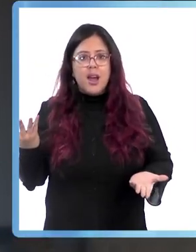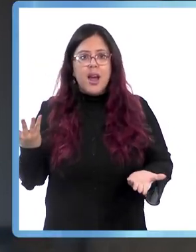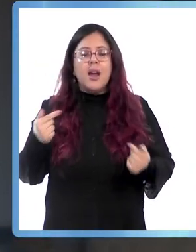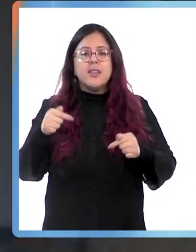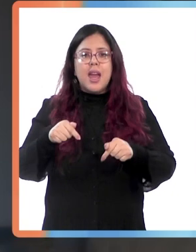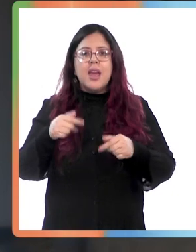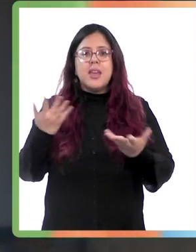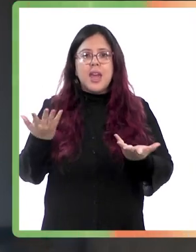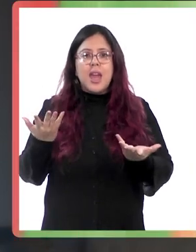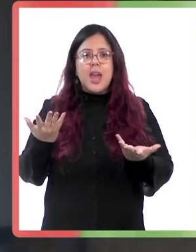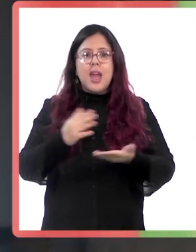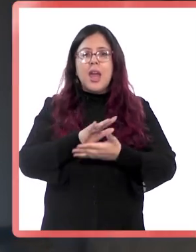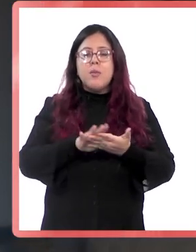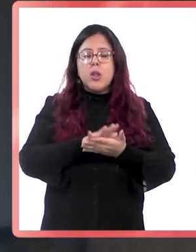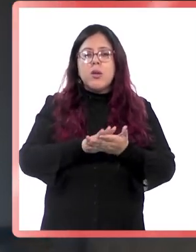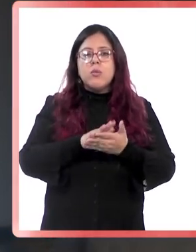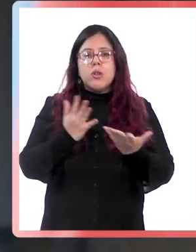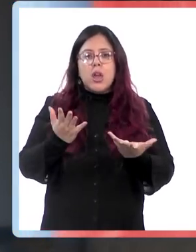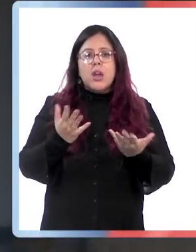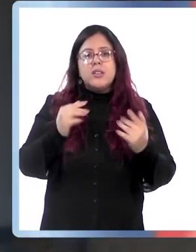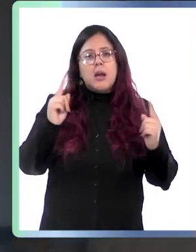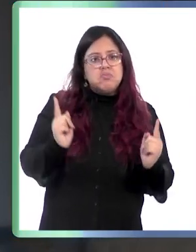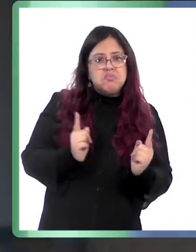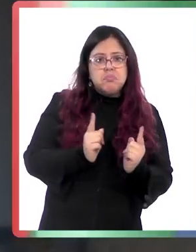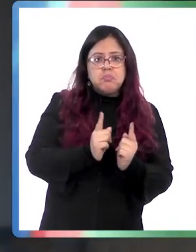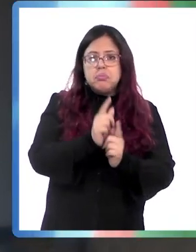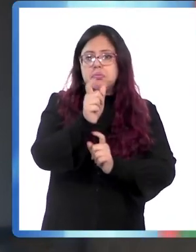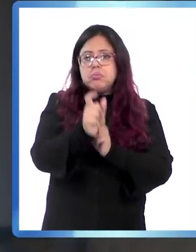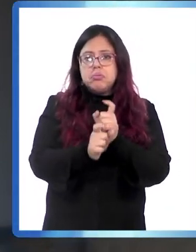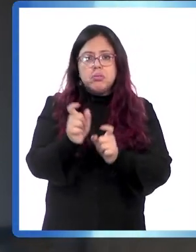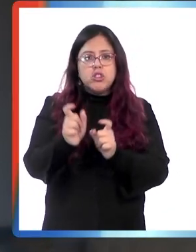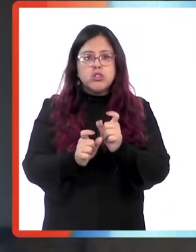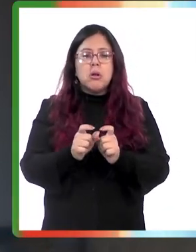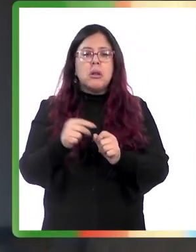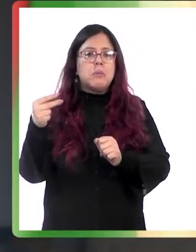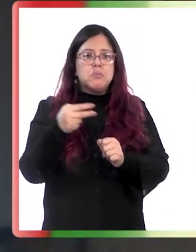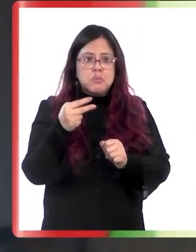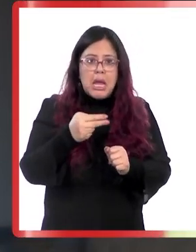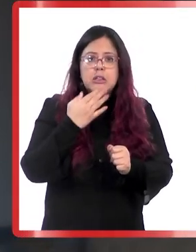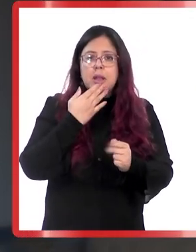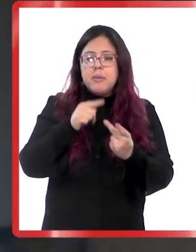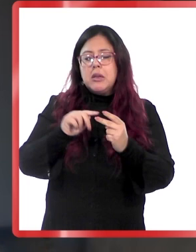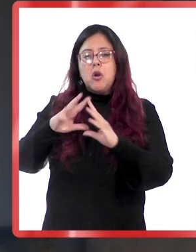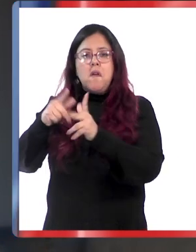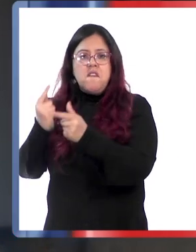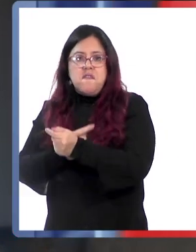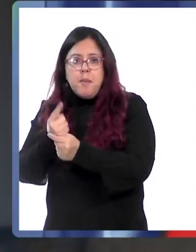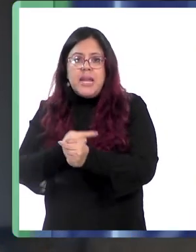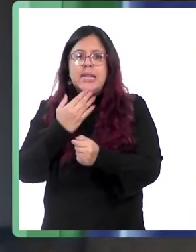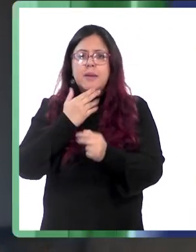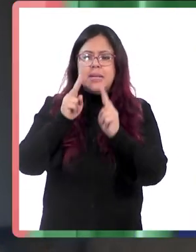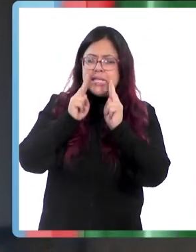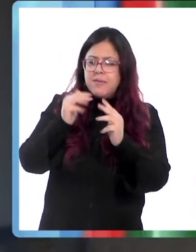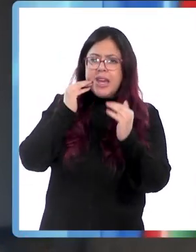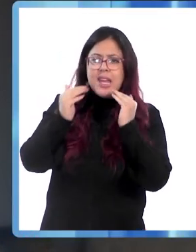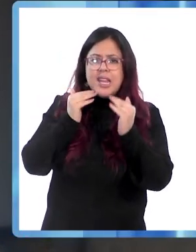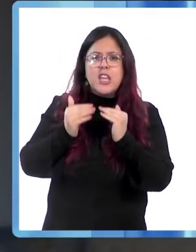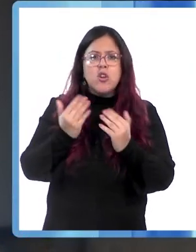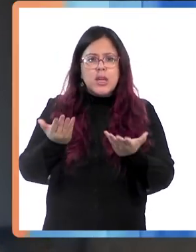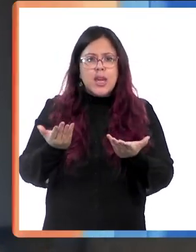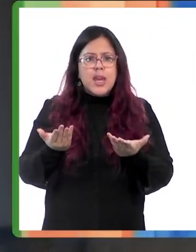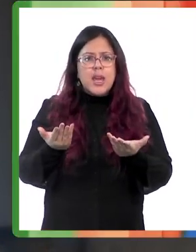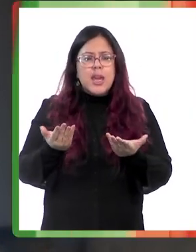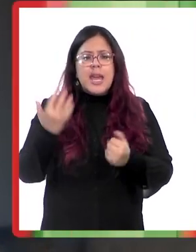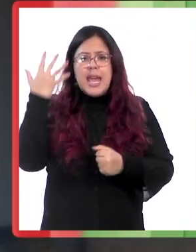más que nada de contacto íntimo familiar. Y lo que se ha visto ahora, que también es así, que se ve también mucho en niños en África,